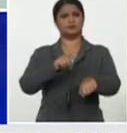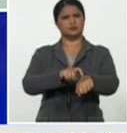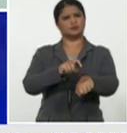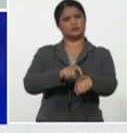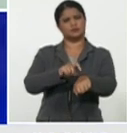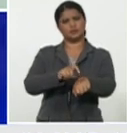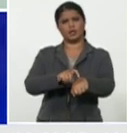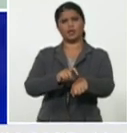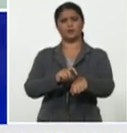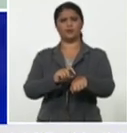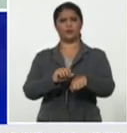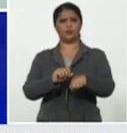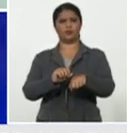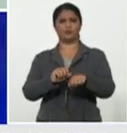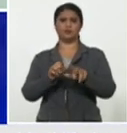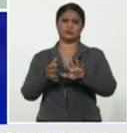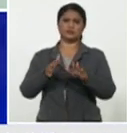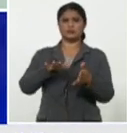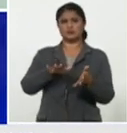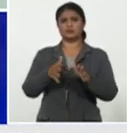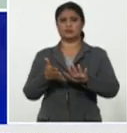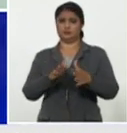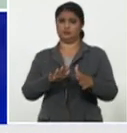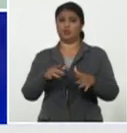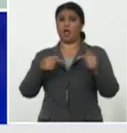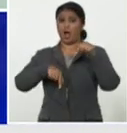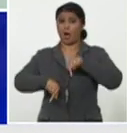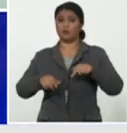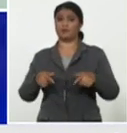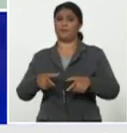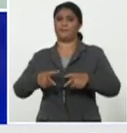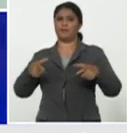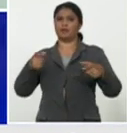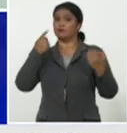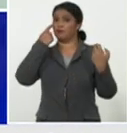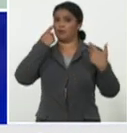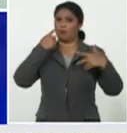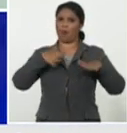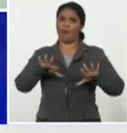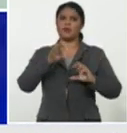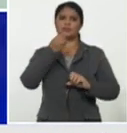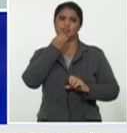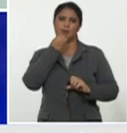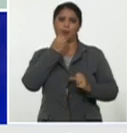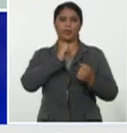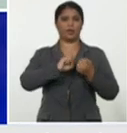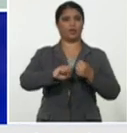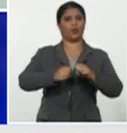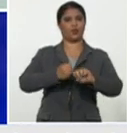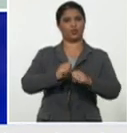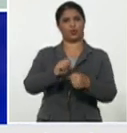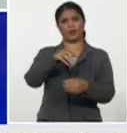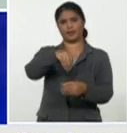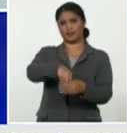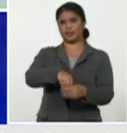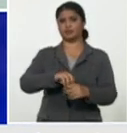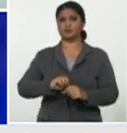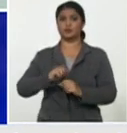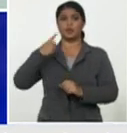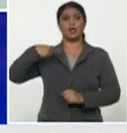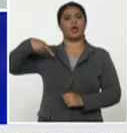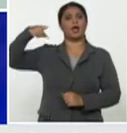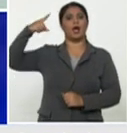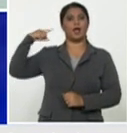elevadas y todavía trabaja para lograr controlar la transmisión. Ayer 38